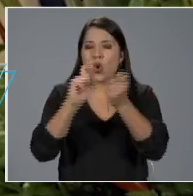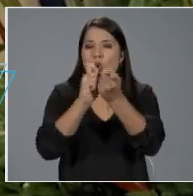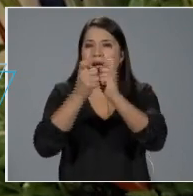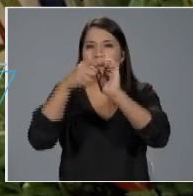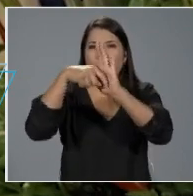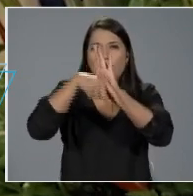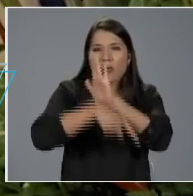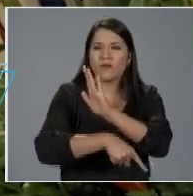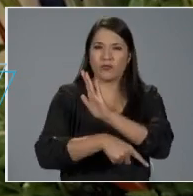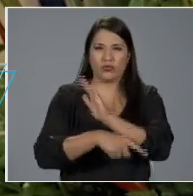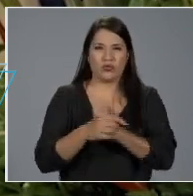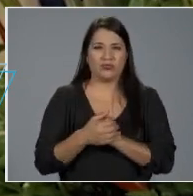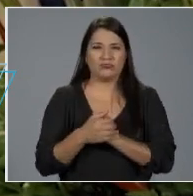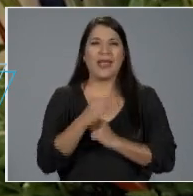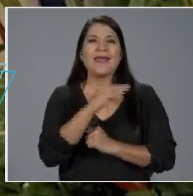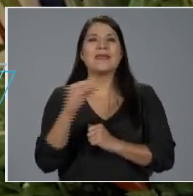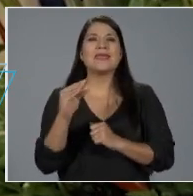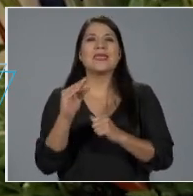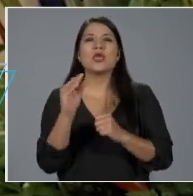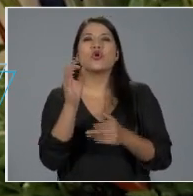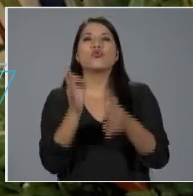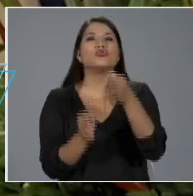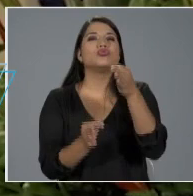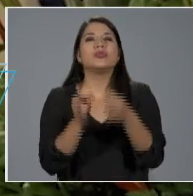haber hecho una cantidad,